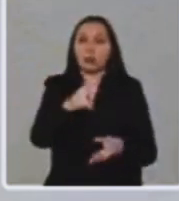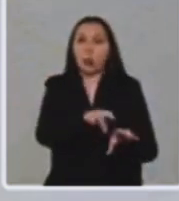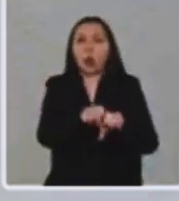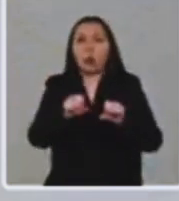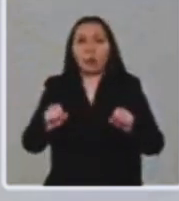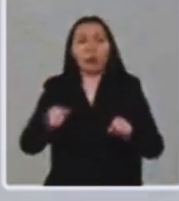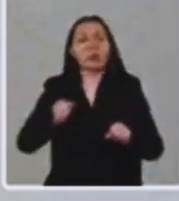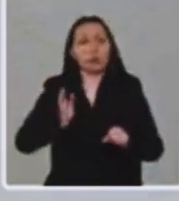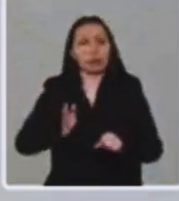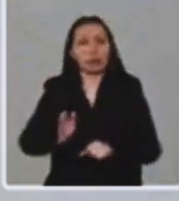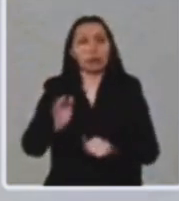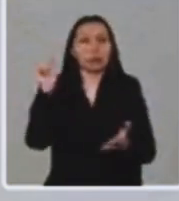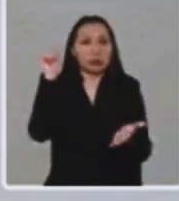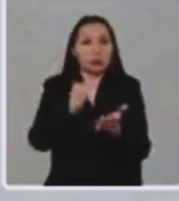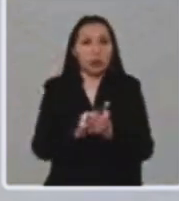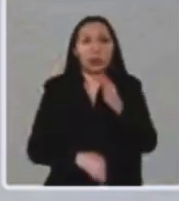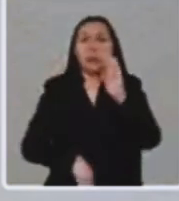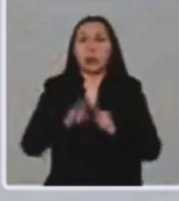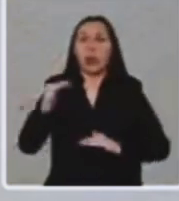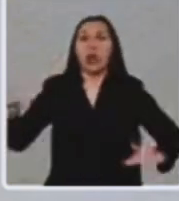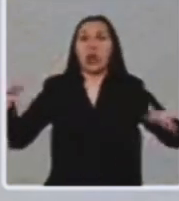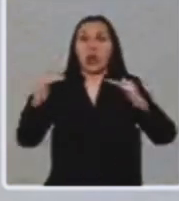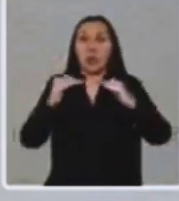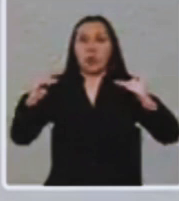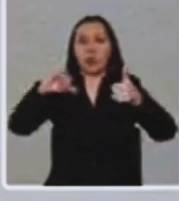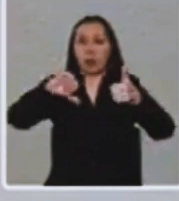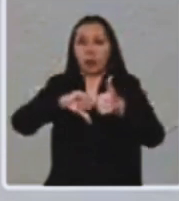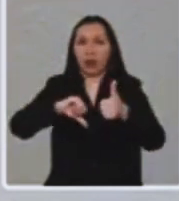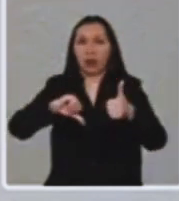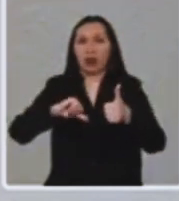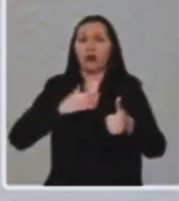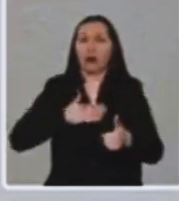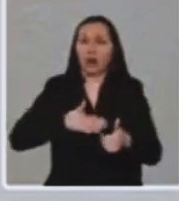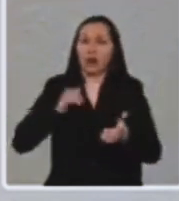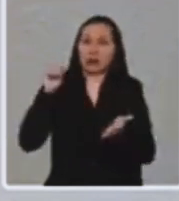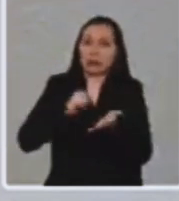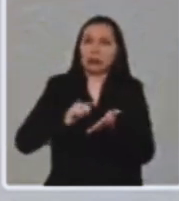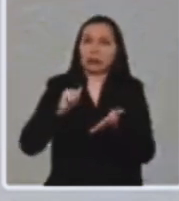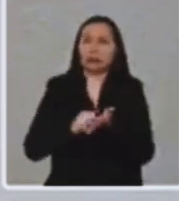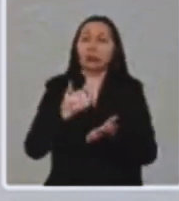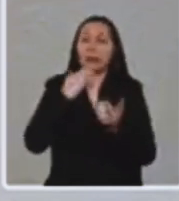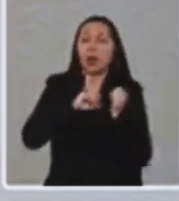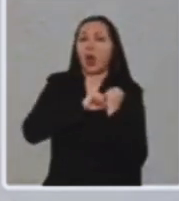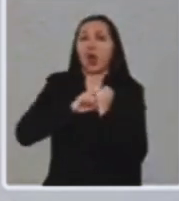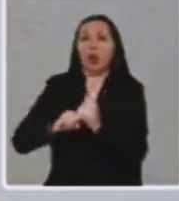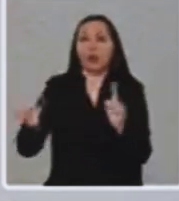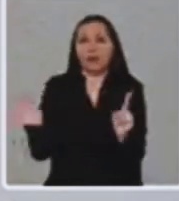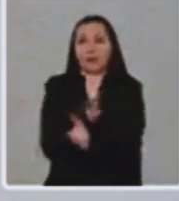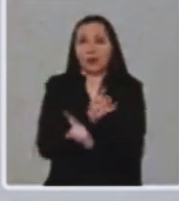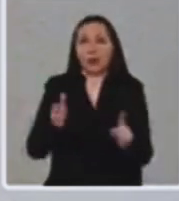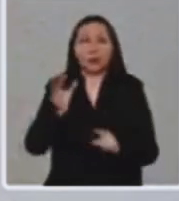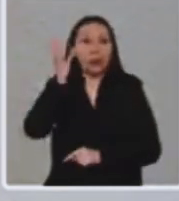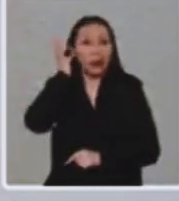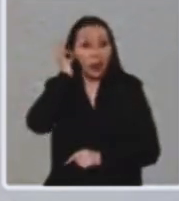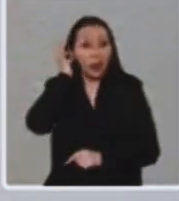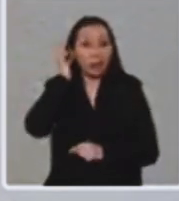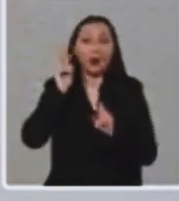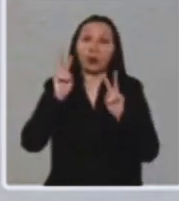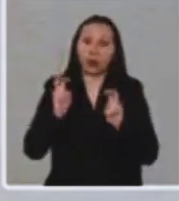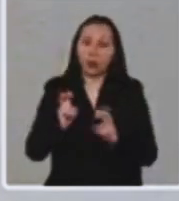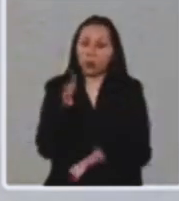compromiso permanente con las demandas por una mayor igualdad de género y en contra de la violencia de las mujeres, y por